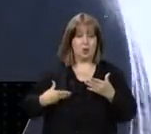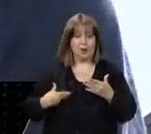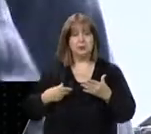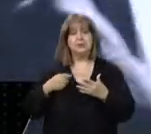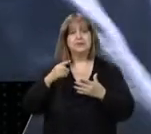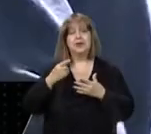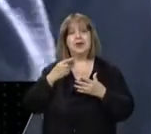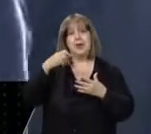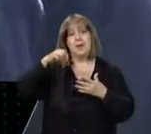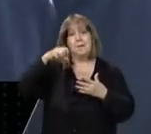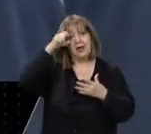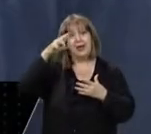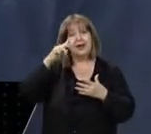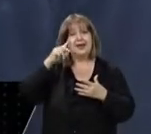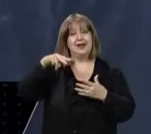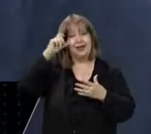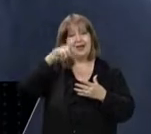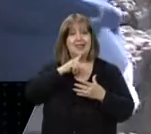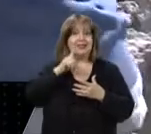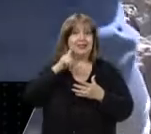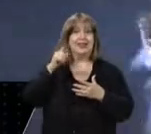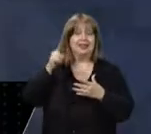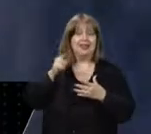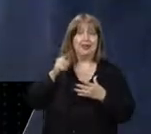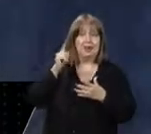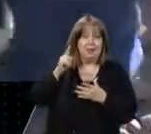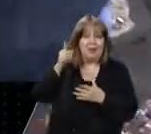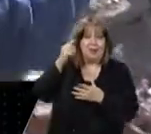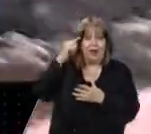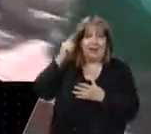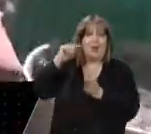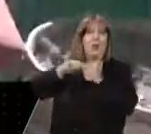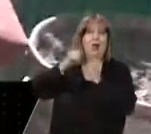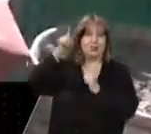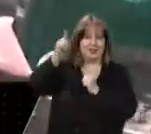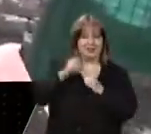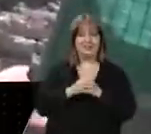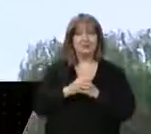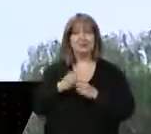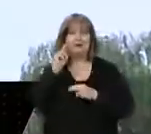directora nacional de Aldeas Infantiles, que también está aquí para justamente ver cómo avanzan las obras.